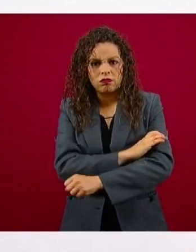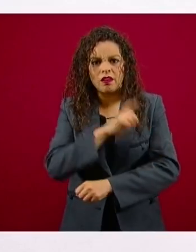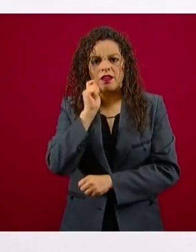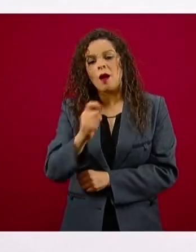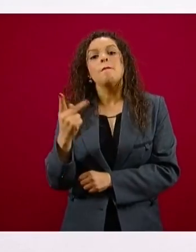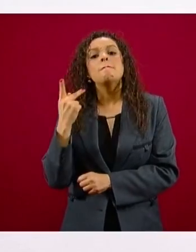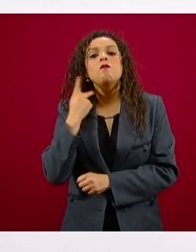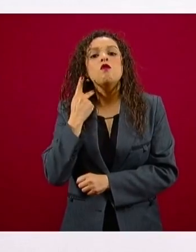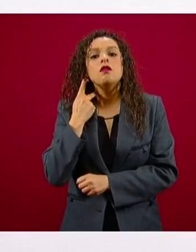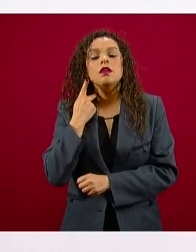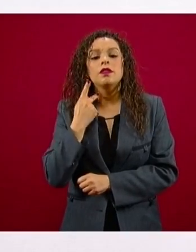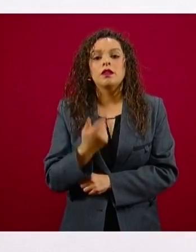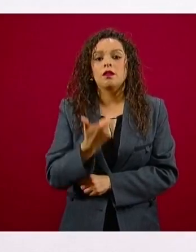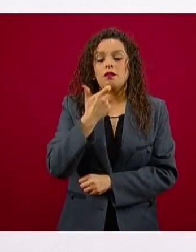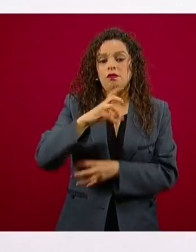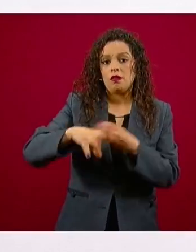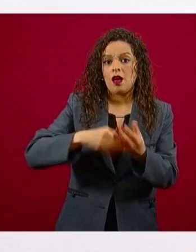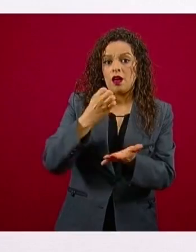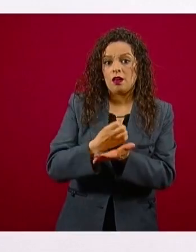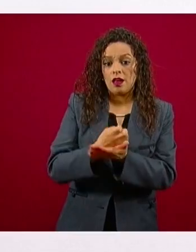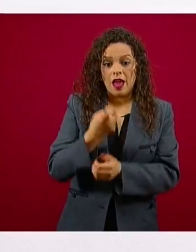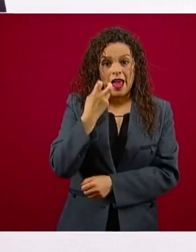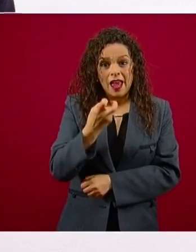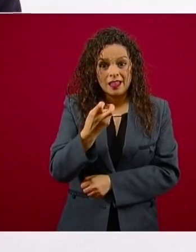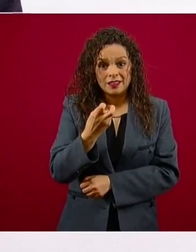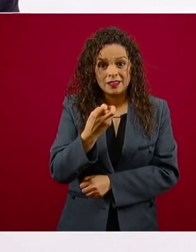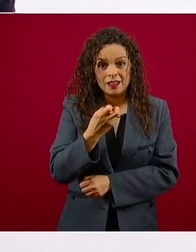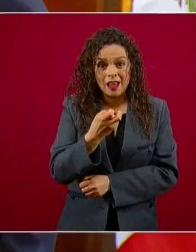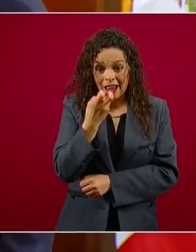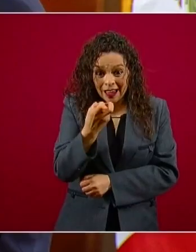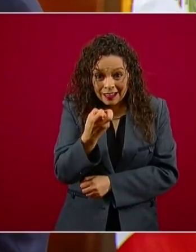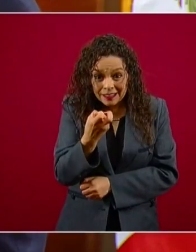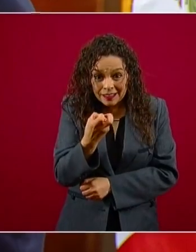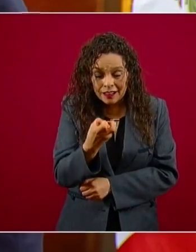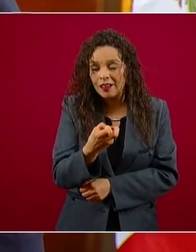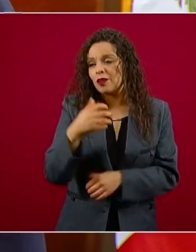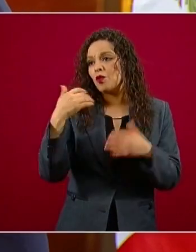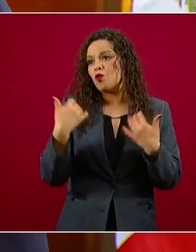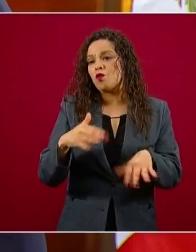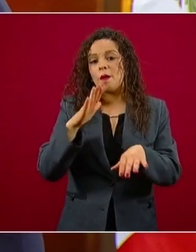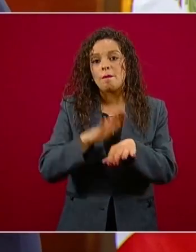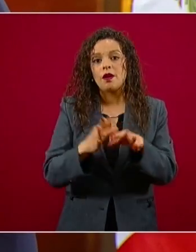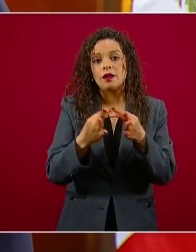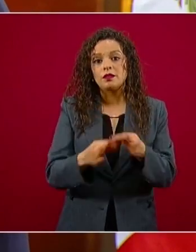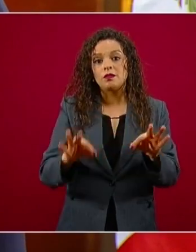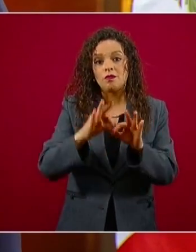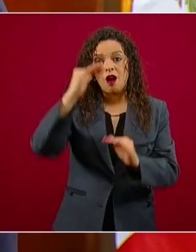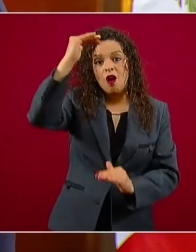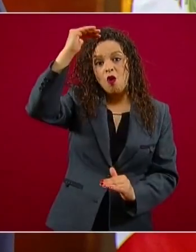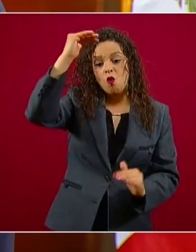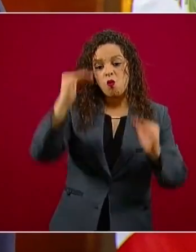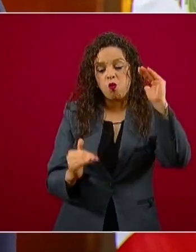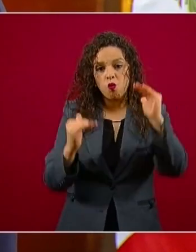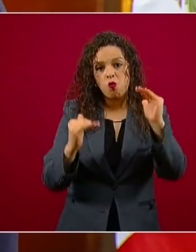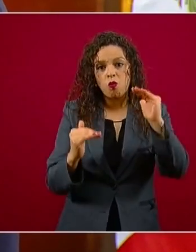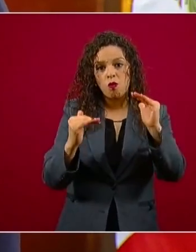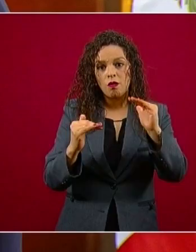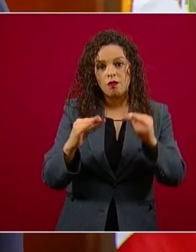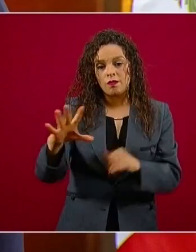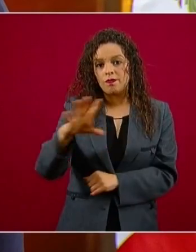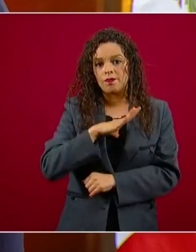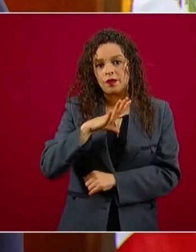principal de la desigualdad de la violencia y de la degradación